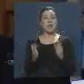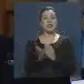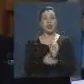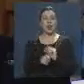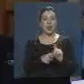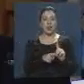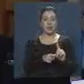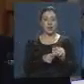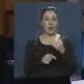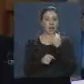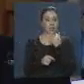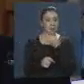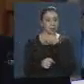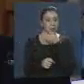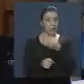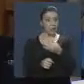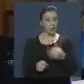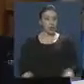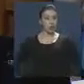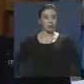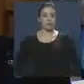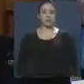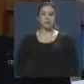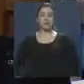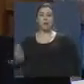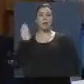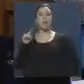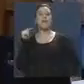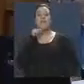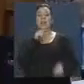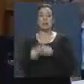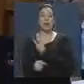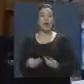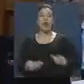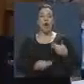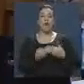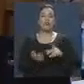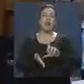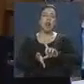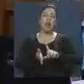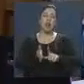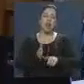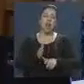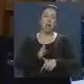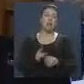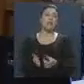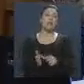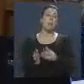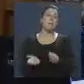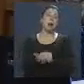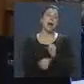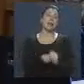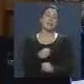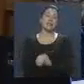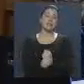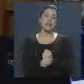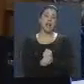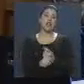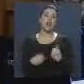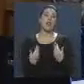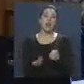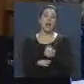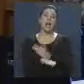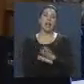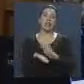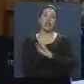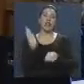inicial. También han dicho que es una promesa falsa porque este gobierno avanza más lento, porque va a demorar más años en proyectar la gratuidad a todos